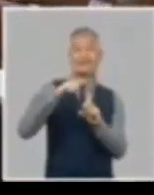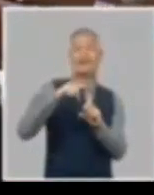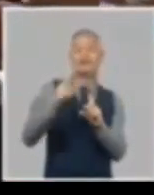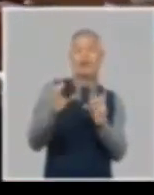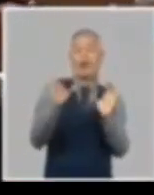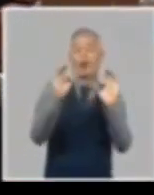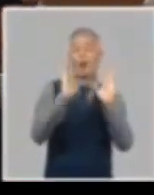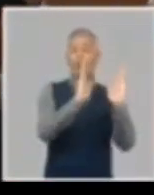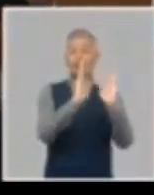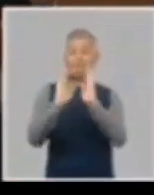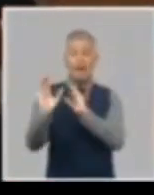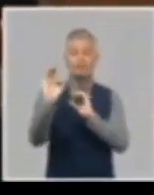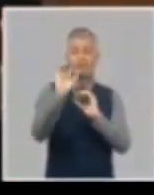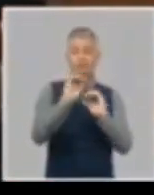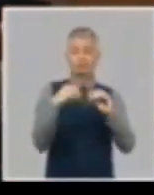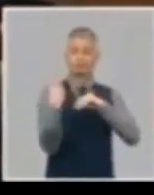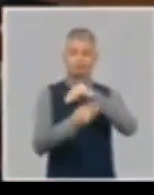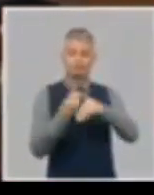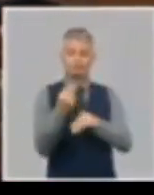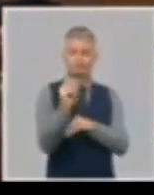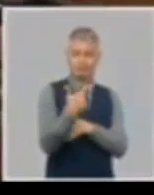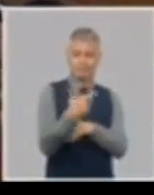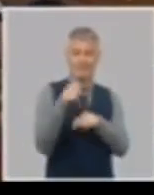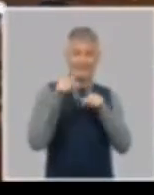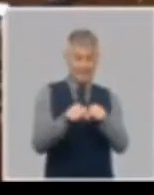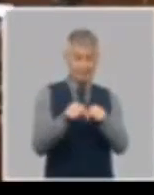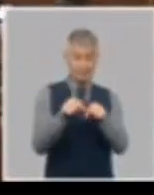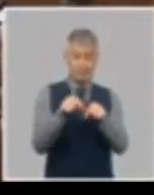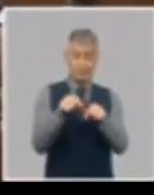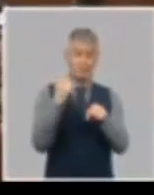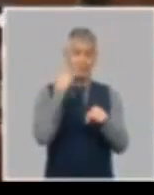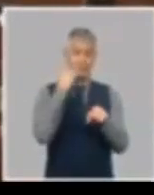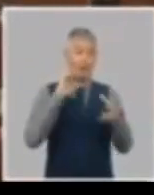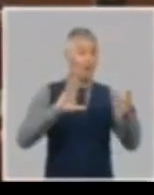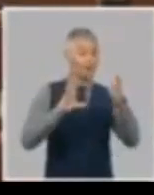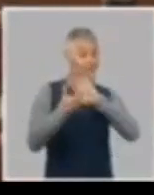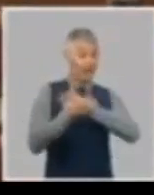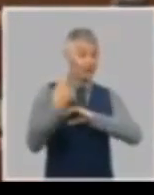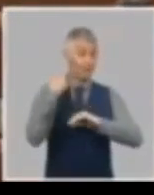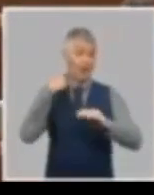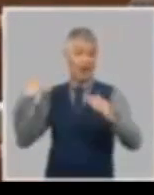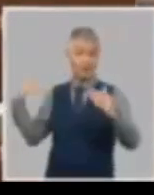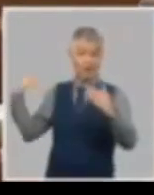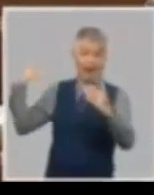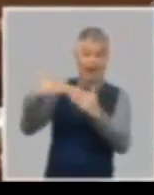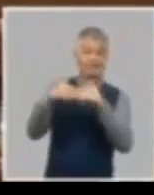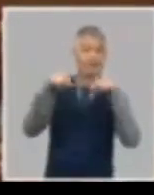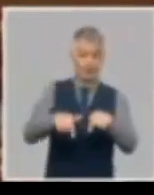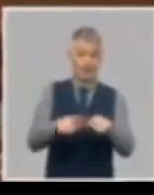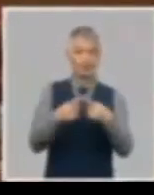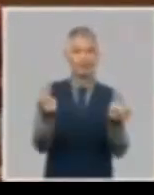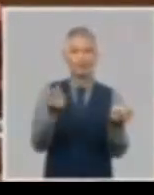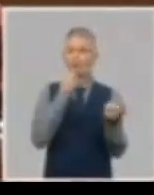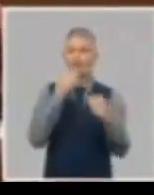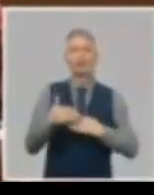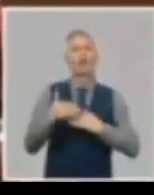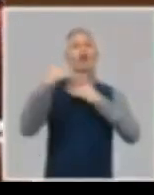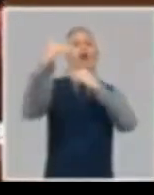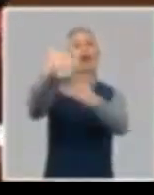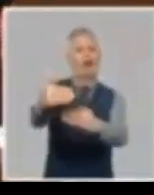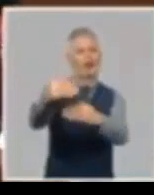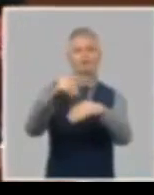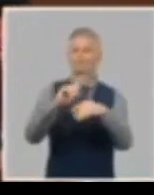dudas el más complejo proceso económico de los últimos años pero posponerlo sería aún más costoso en el tiempo